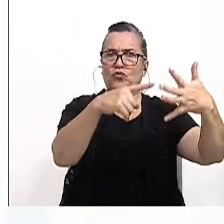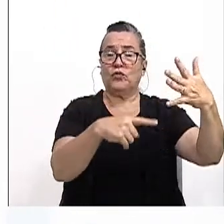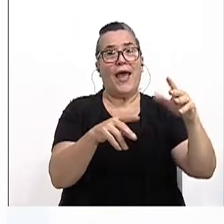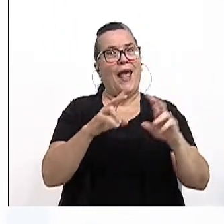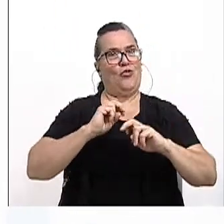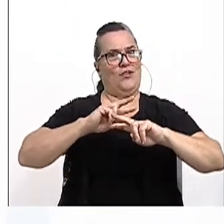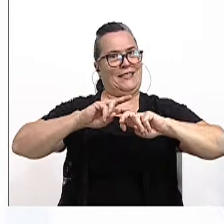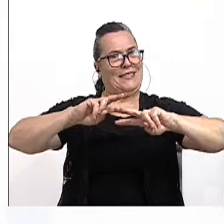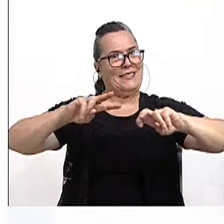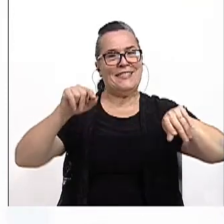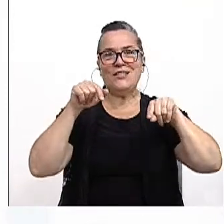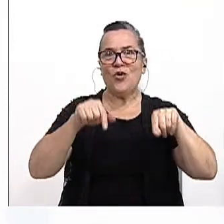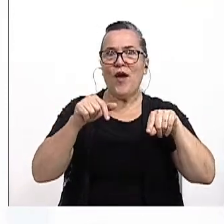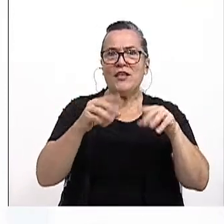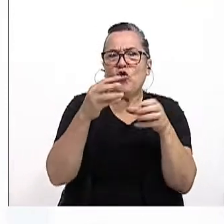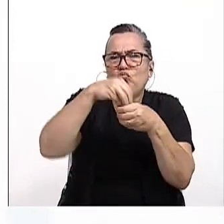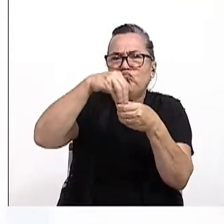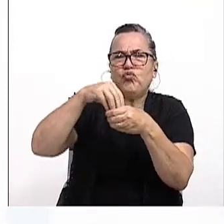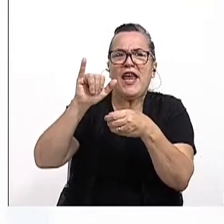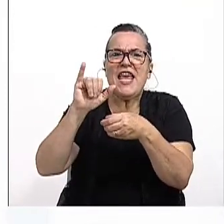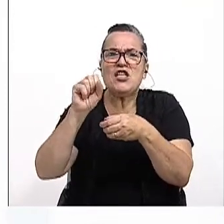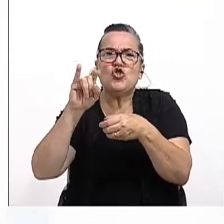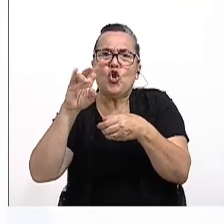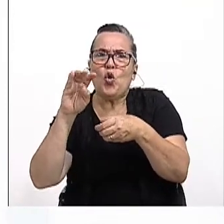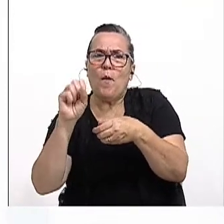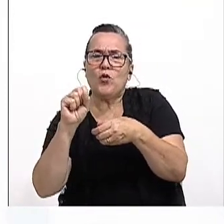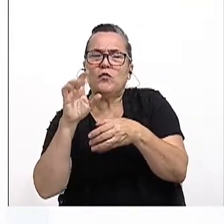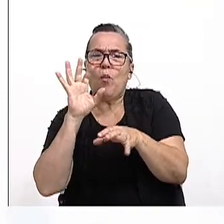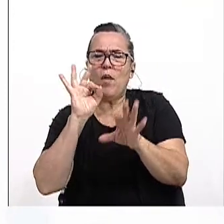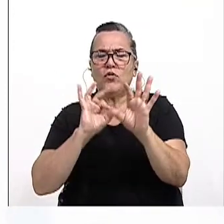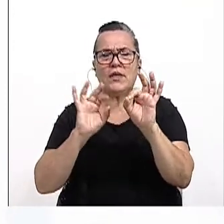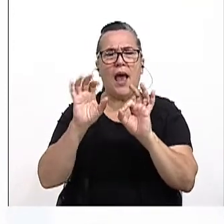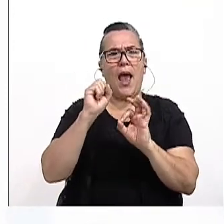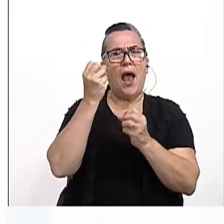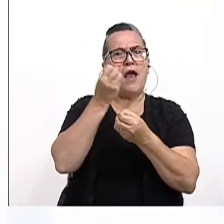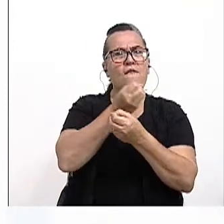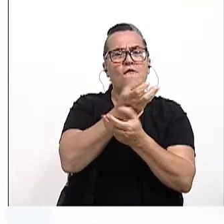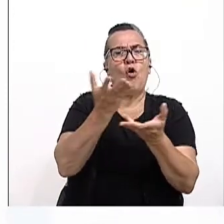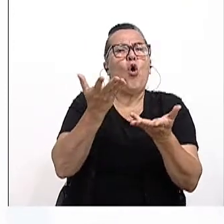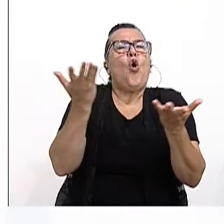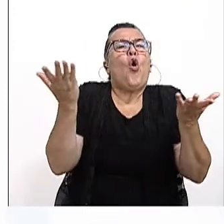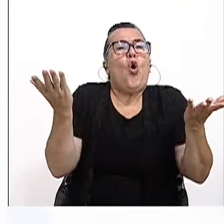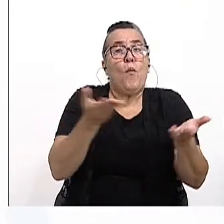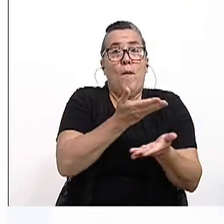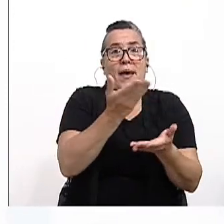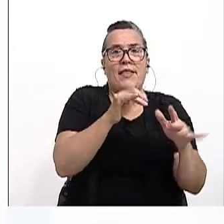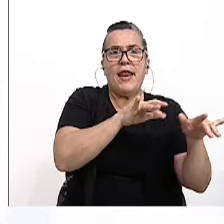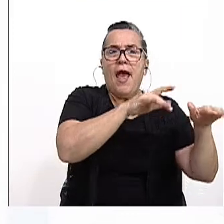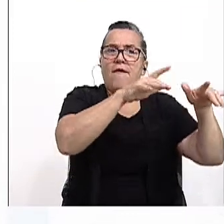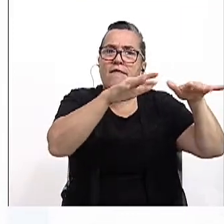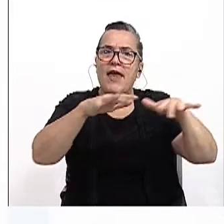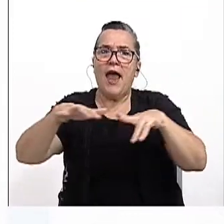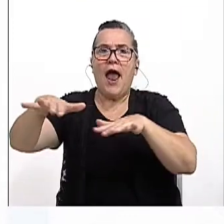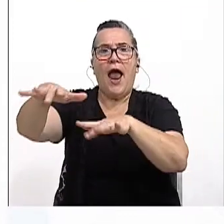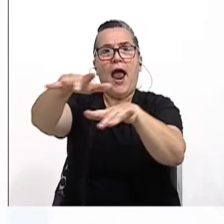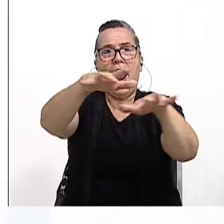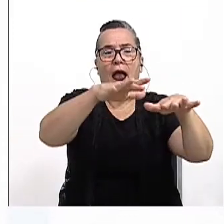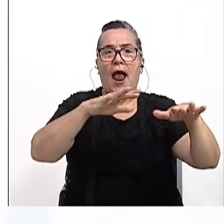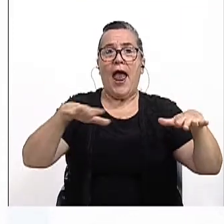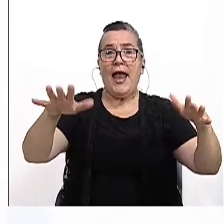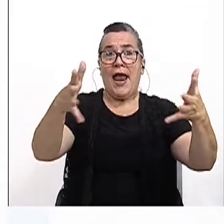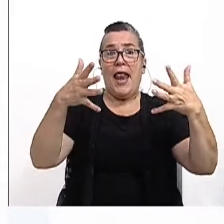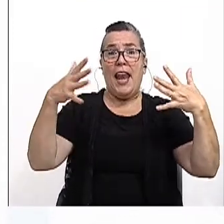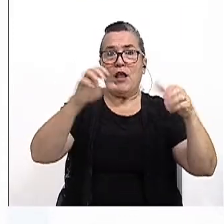analizando la composición en isótopos de los materiales, podemos extraer información de cómo viaja la materia dentro del ecosistema e incluso